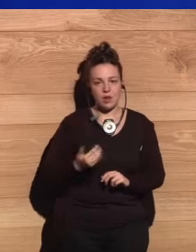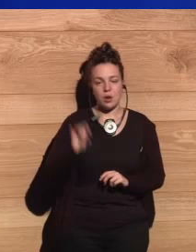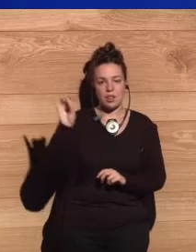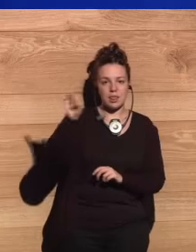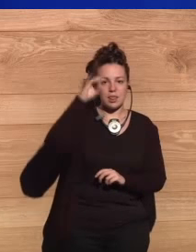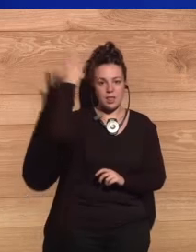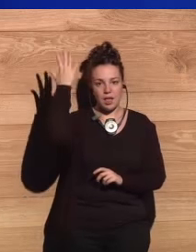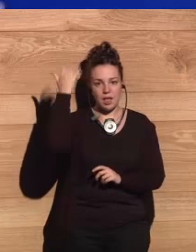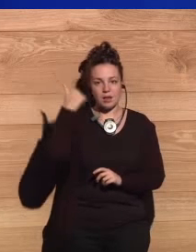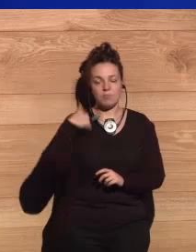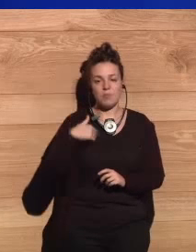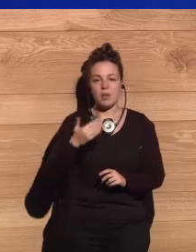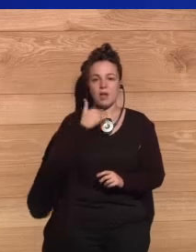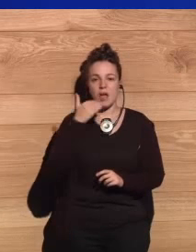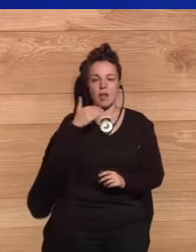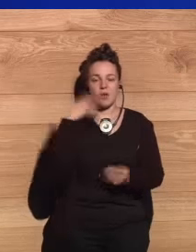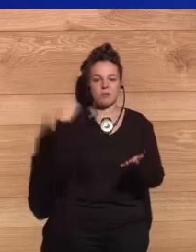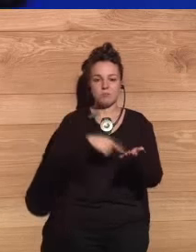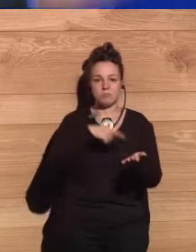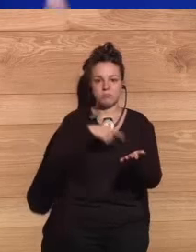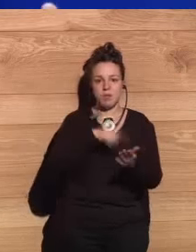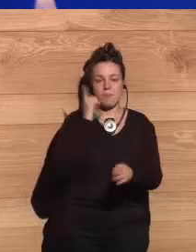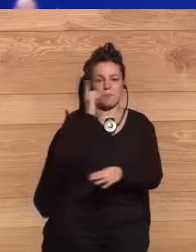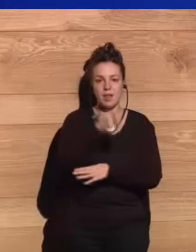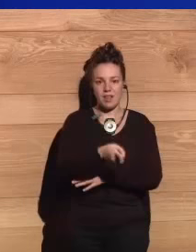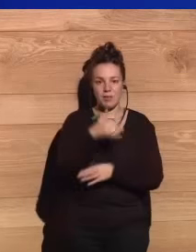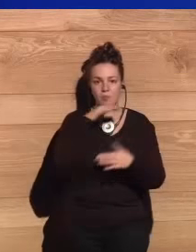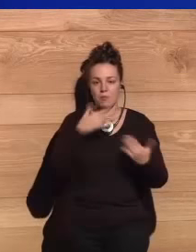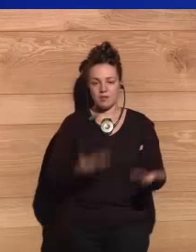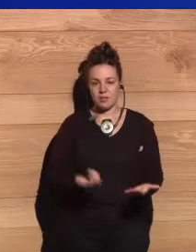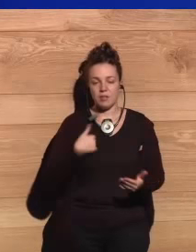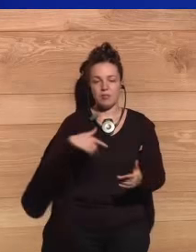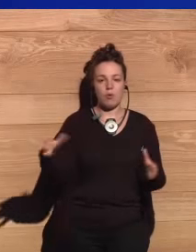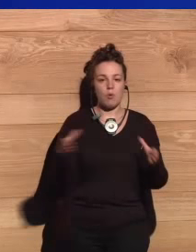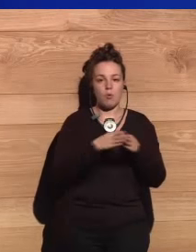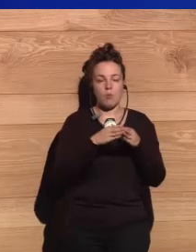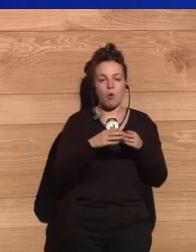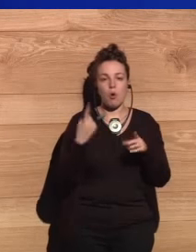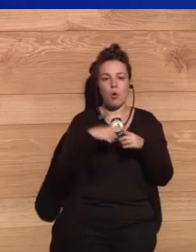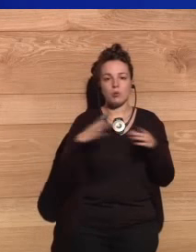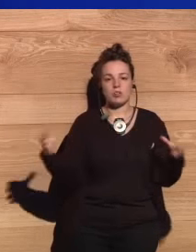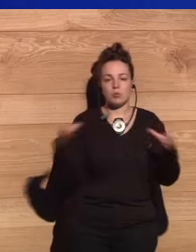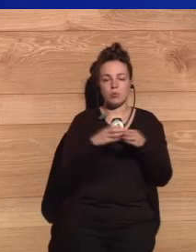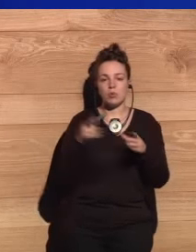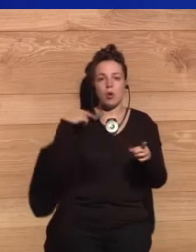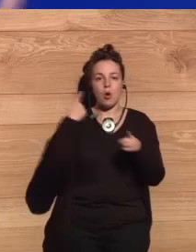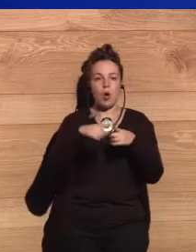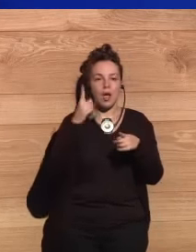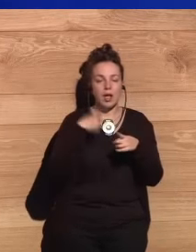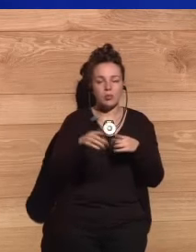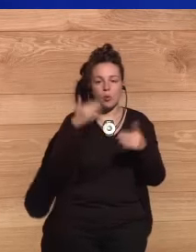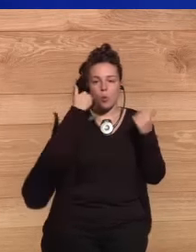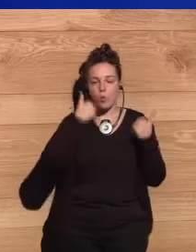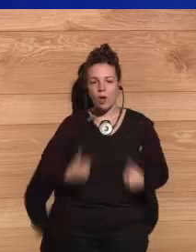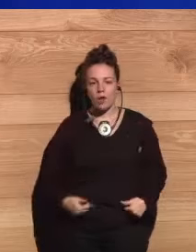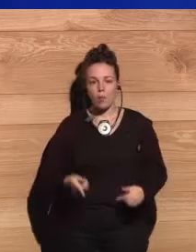ideal, en un imperativo presente en todo un conjunto de campos cuyos objetos, el